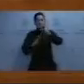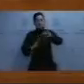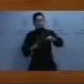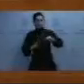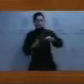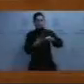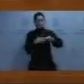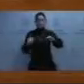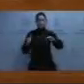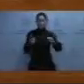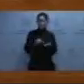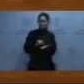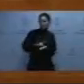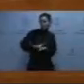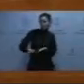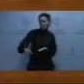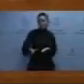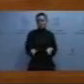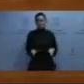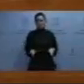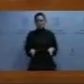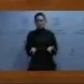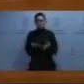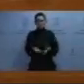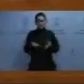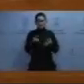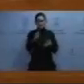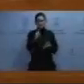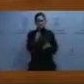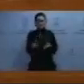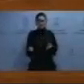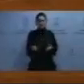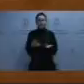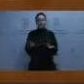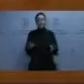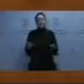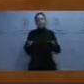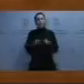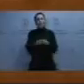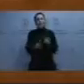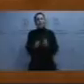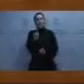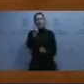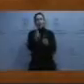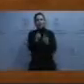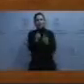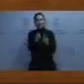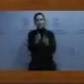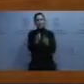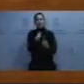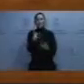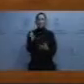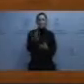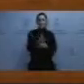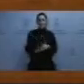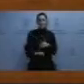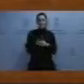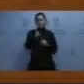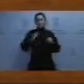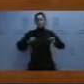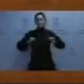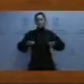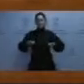las liquidaciones. Siempre. No puede ser que la Junta, algún portavoz también lo ha recordado aquí, que la Junta apruebe iniciativas